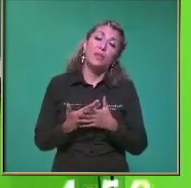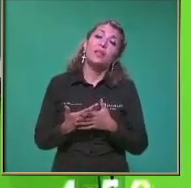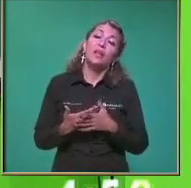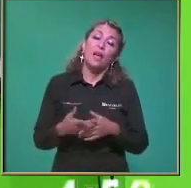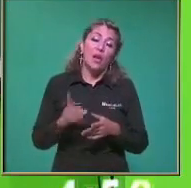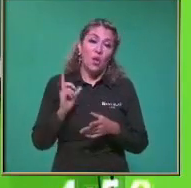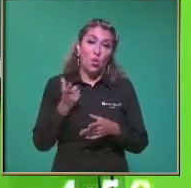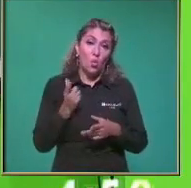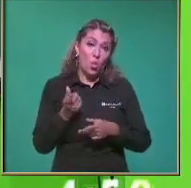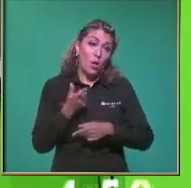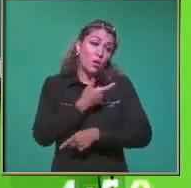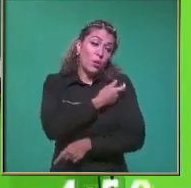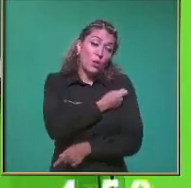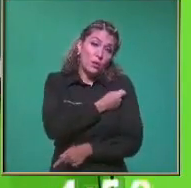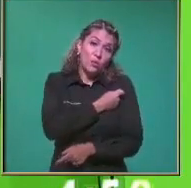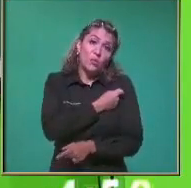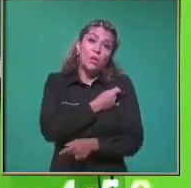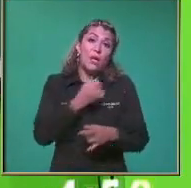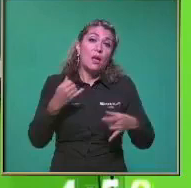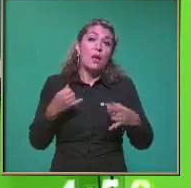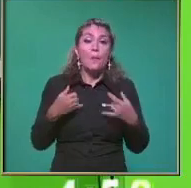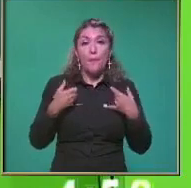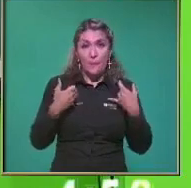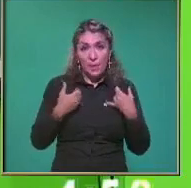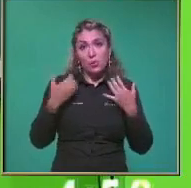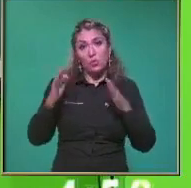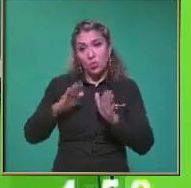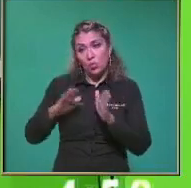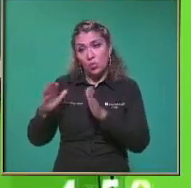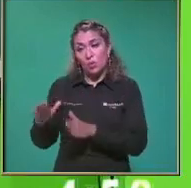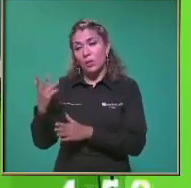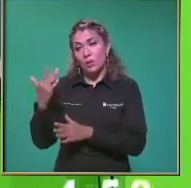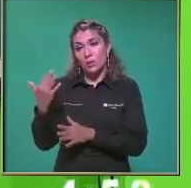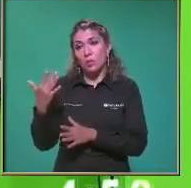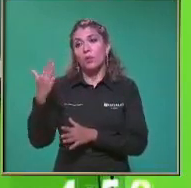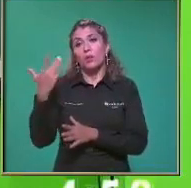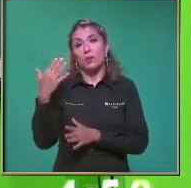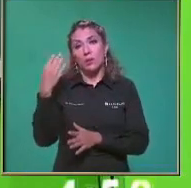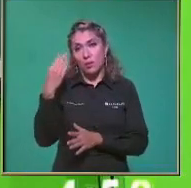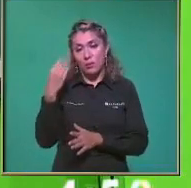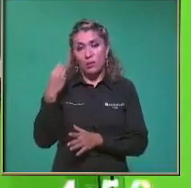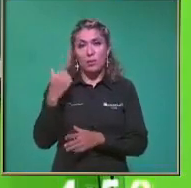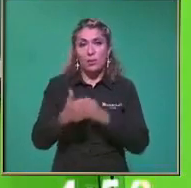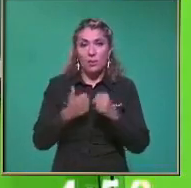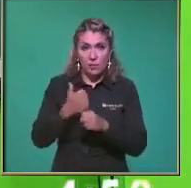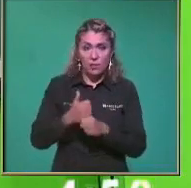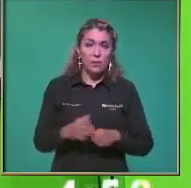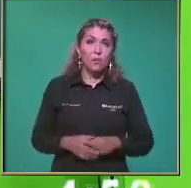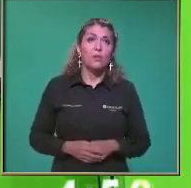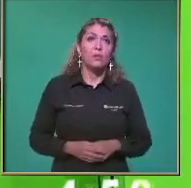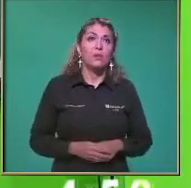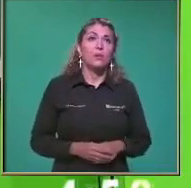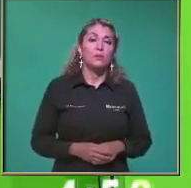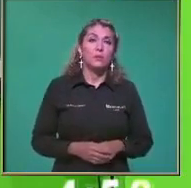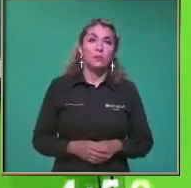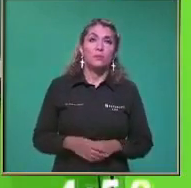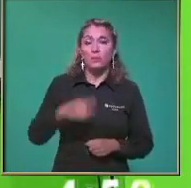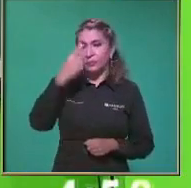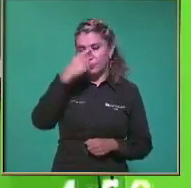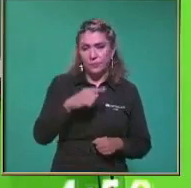la vacunación de, me parece que es de 50 a 59 años, ¿sí? Entonces, pues es muy